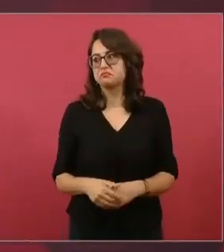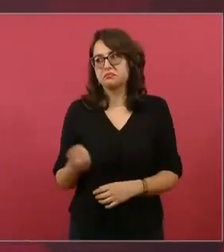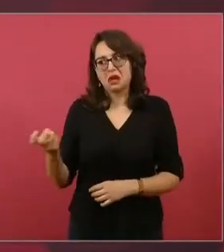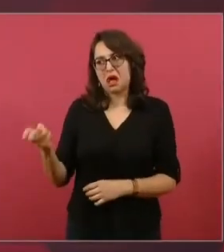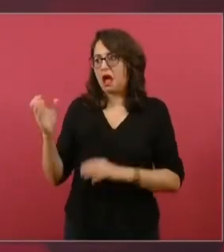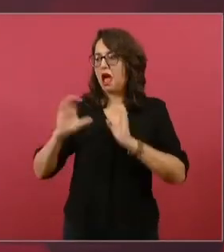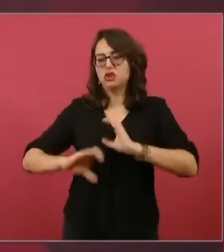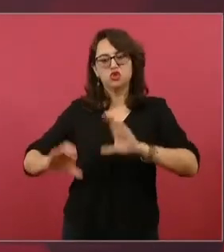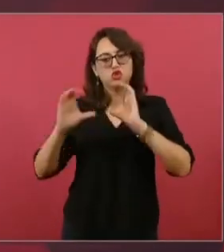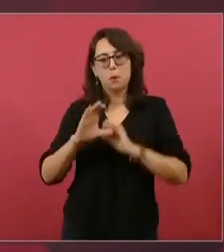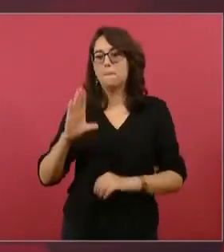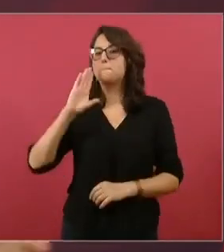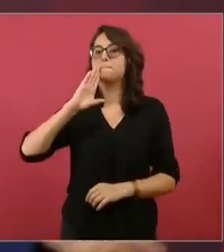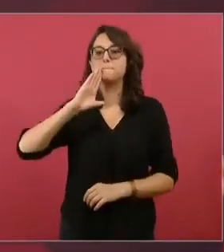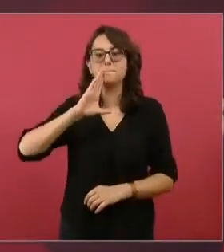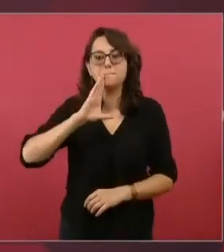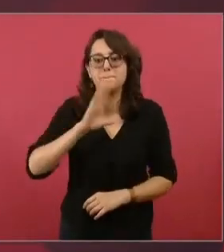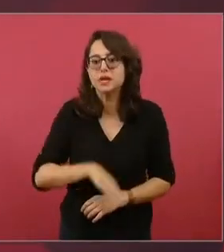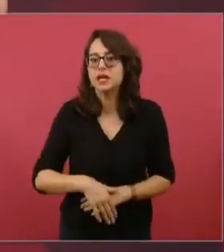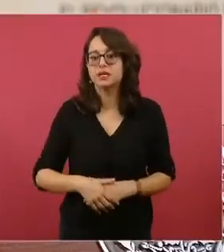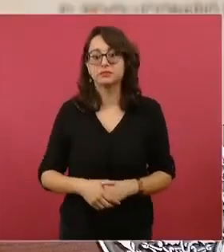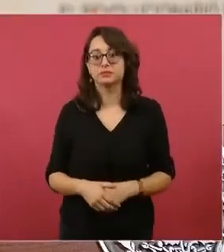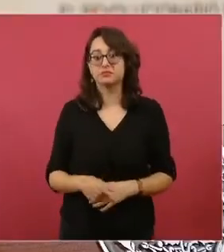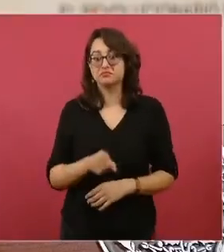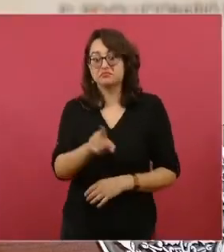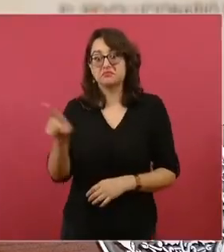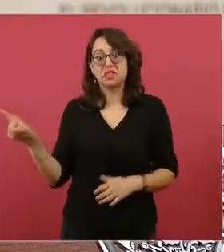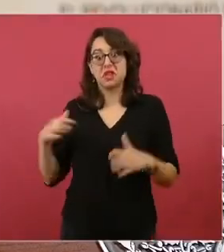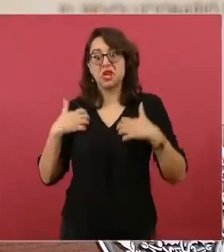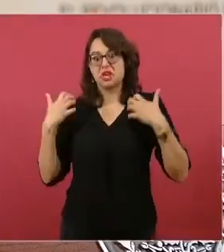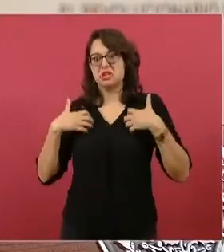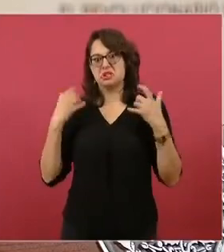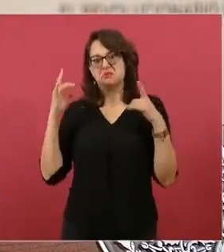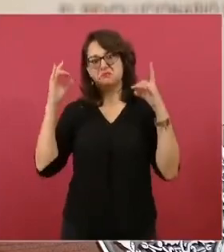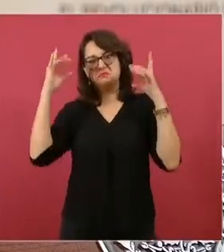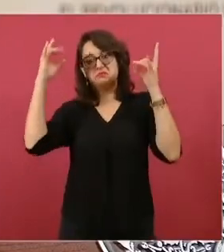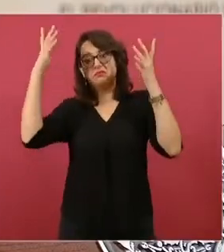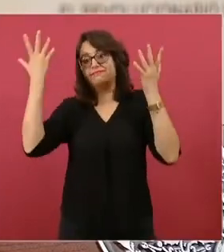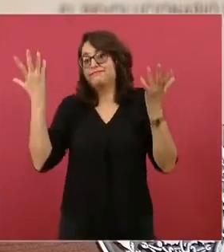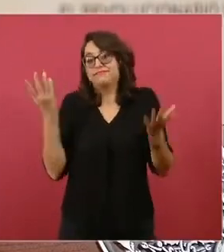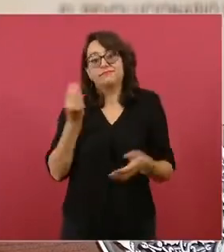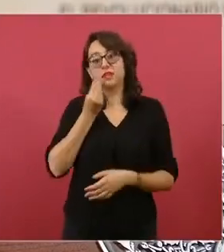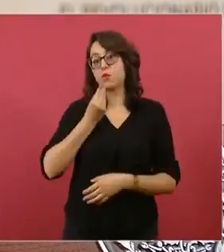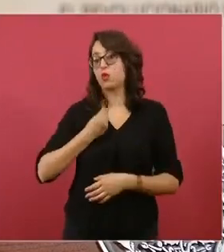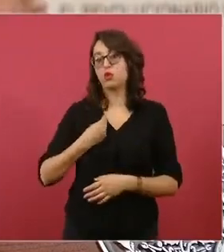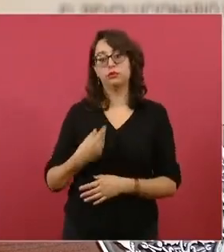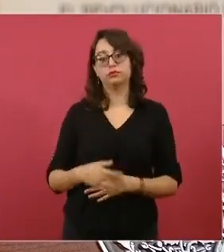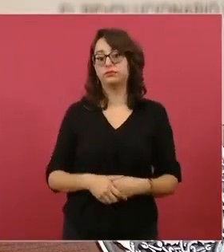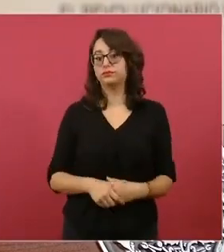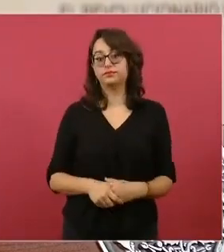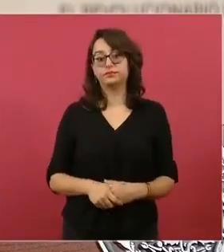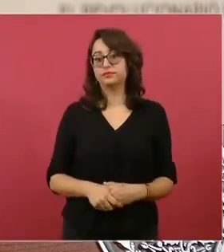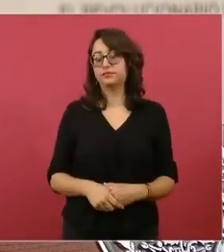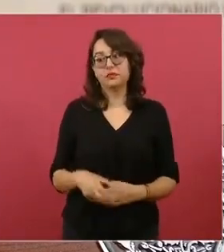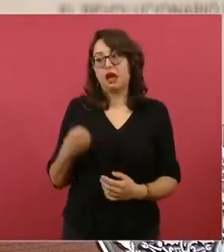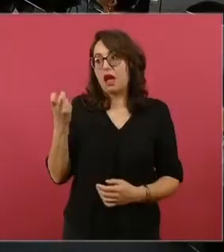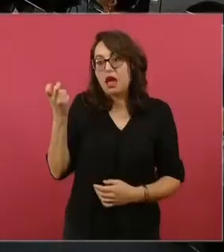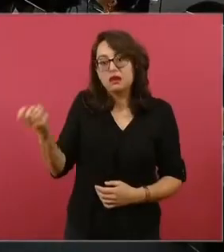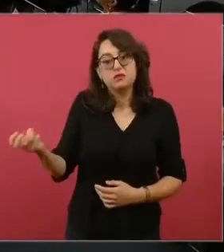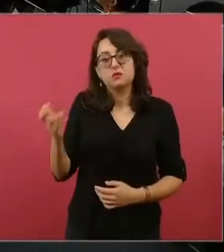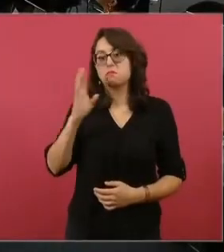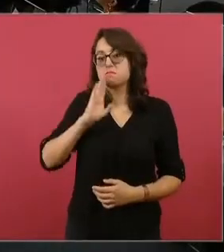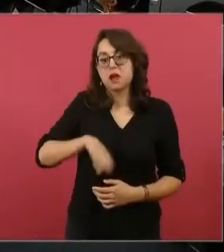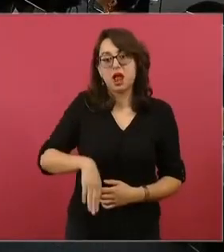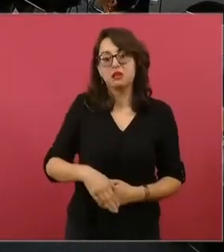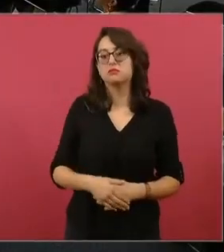aunque se enojen conmigo los muchachos, las muchachas, algunos, no le hace.